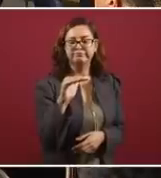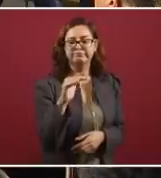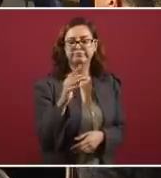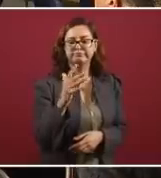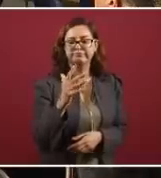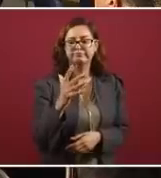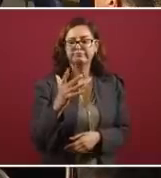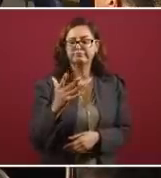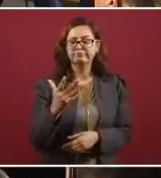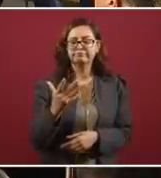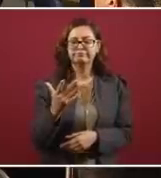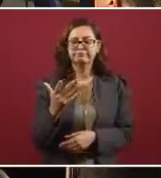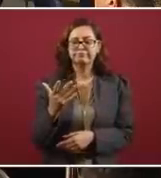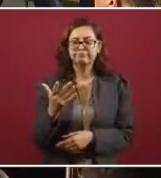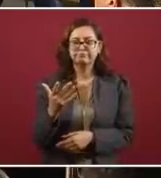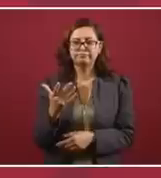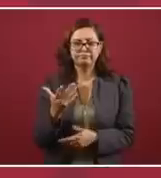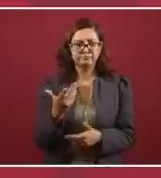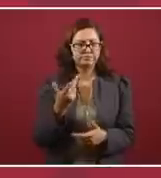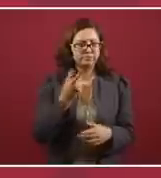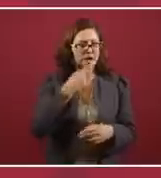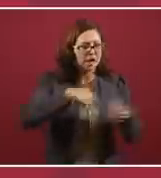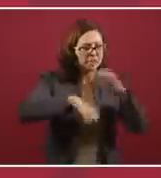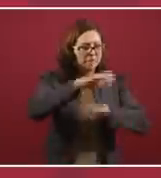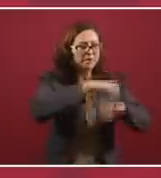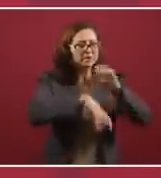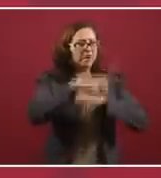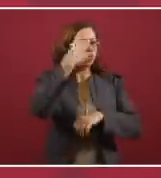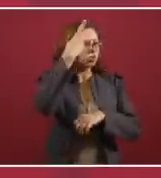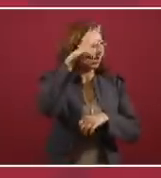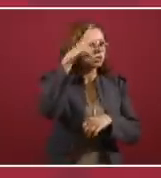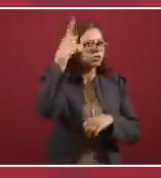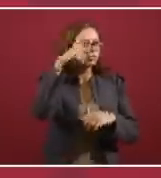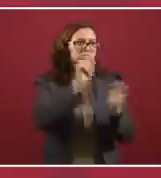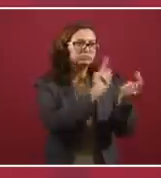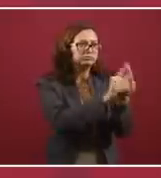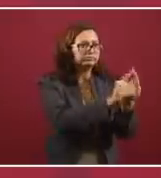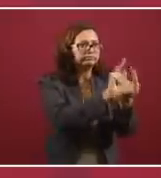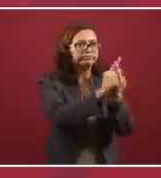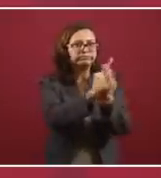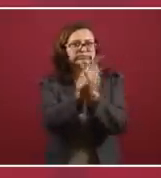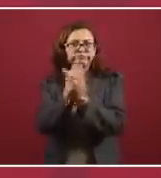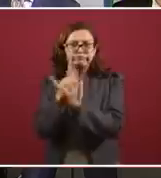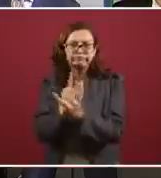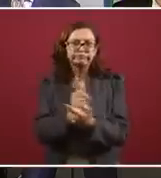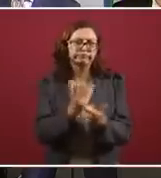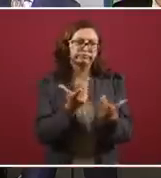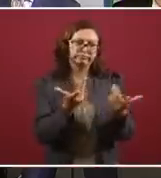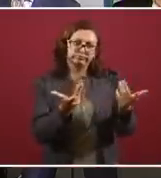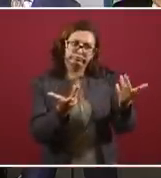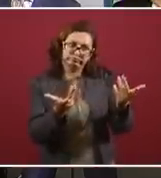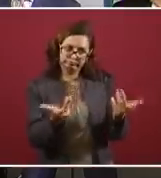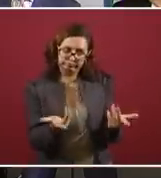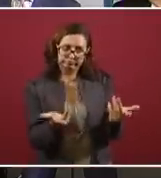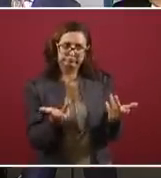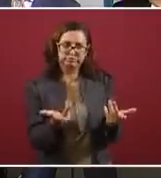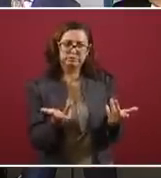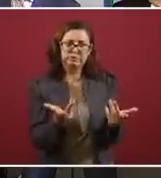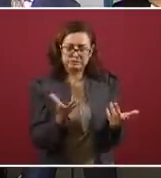los dueños de las empresas para que, haciendo a un